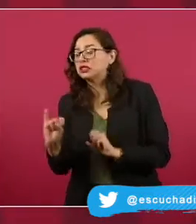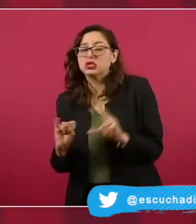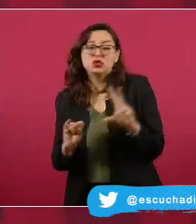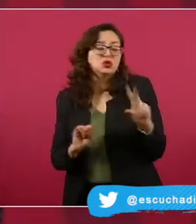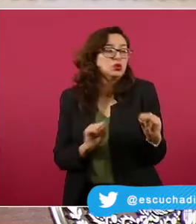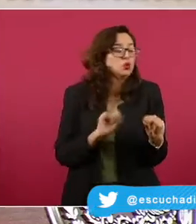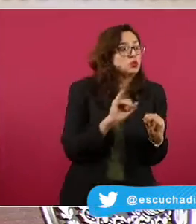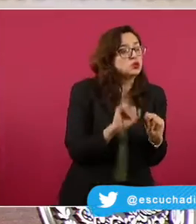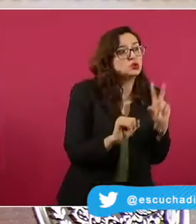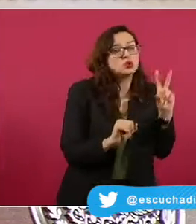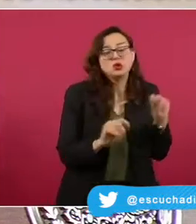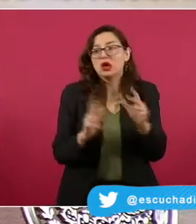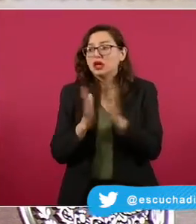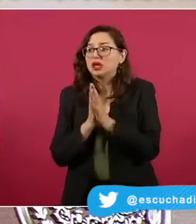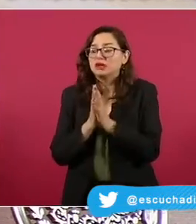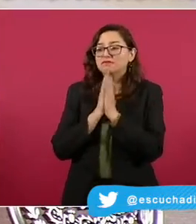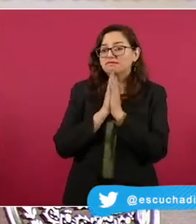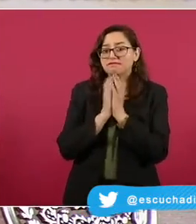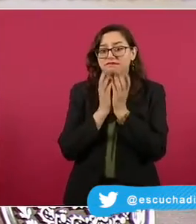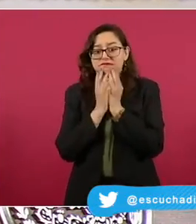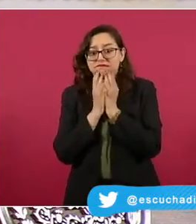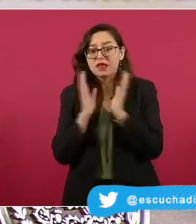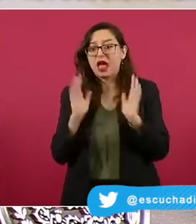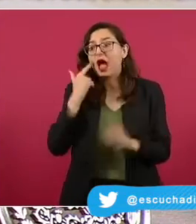Junco aquí